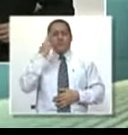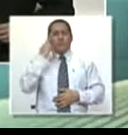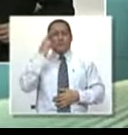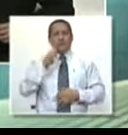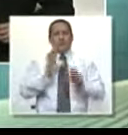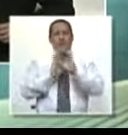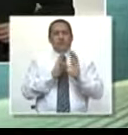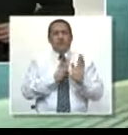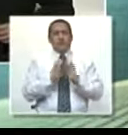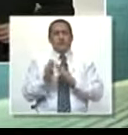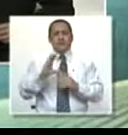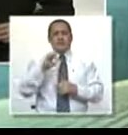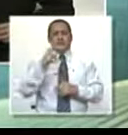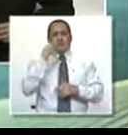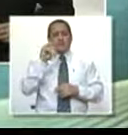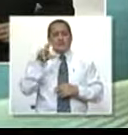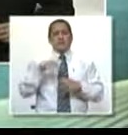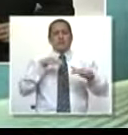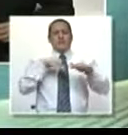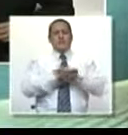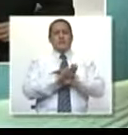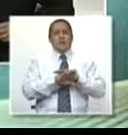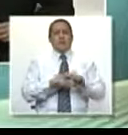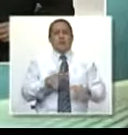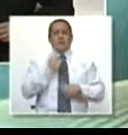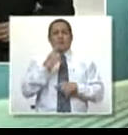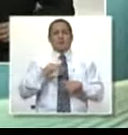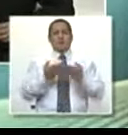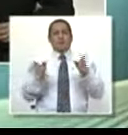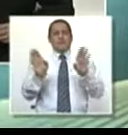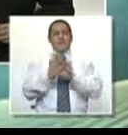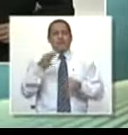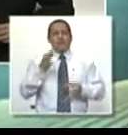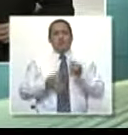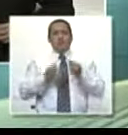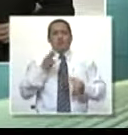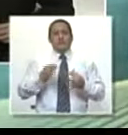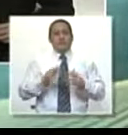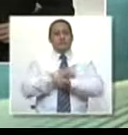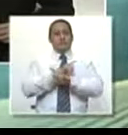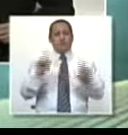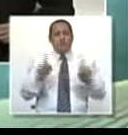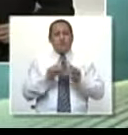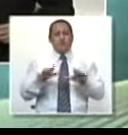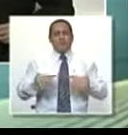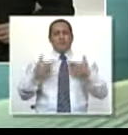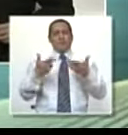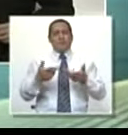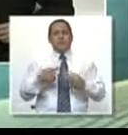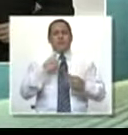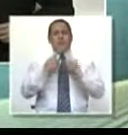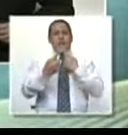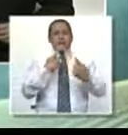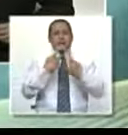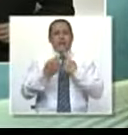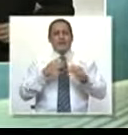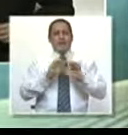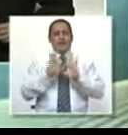razonamiento del código procesal civil y se archiv el proceso por lo tanto cerrado el proceso y no habría posibilidades de